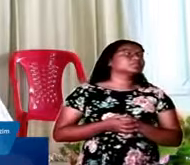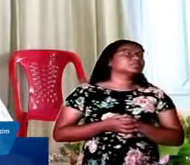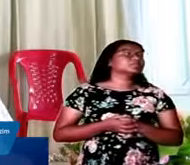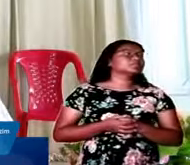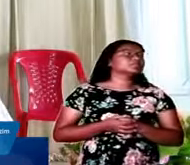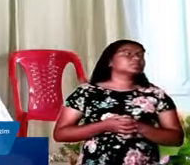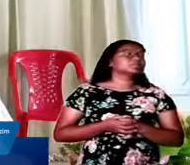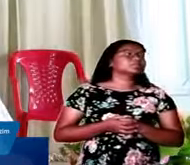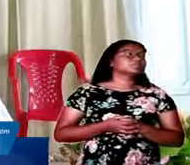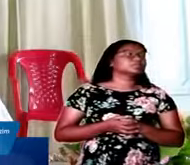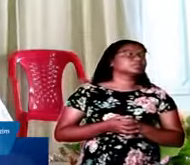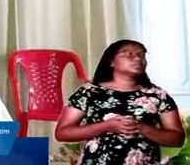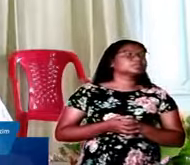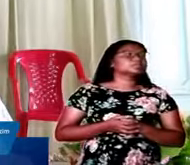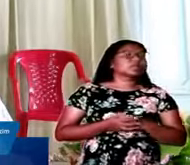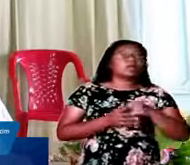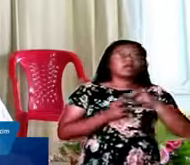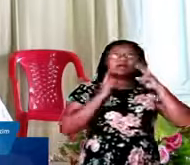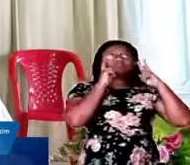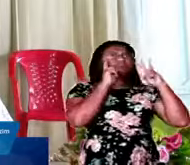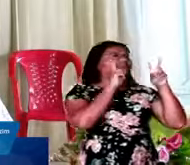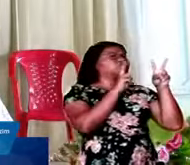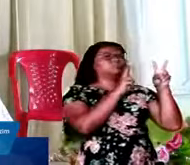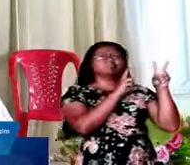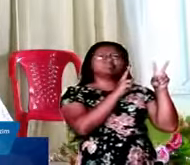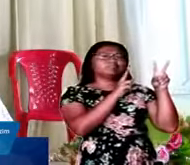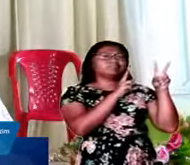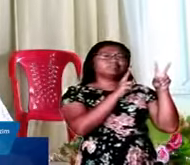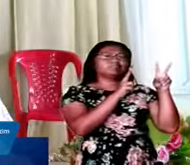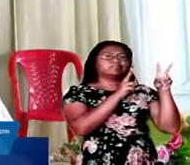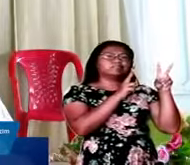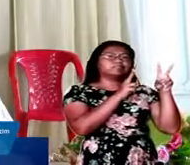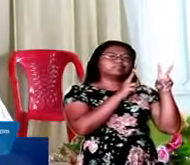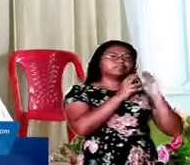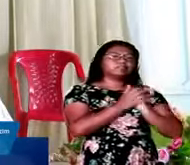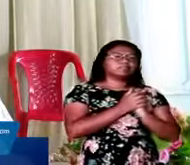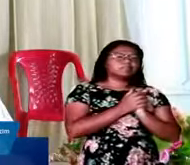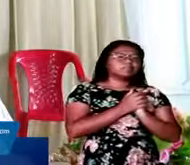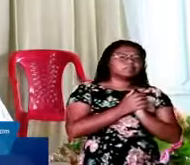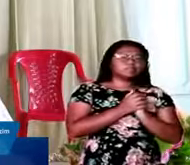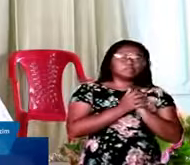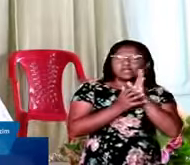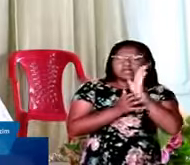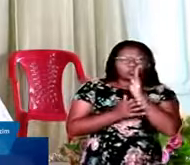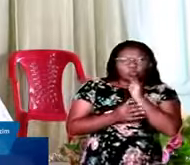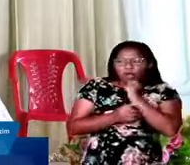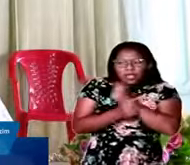A quien no ha visto y no amas a su hermano,